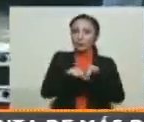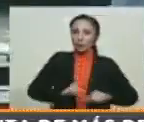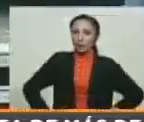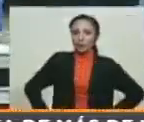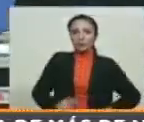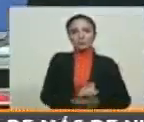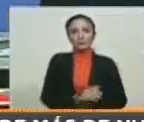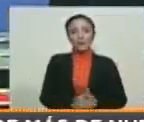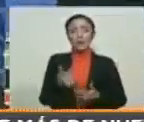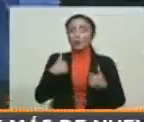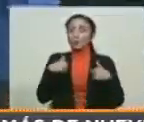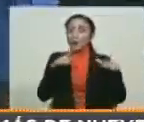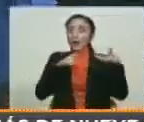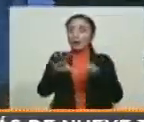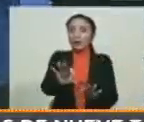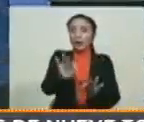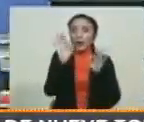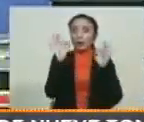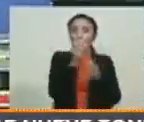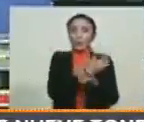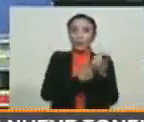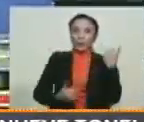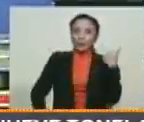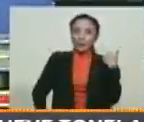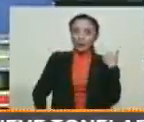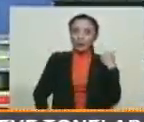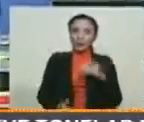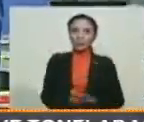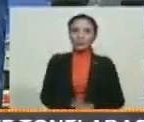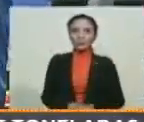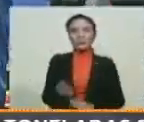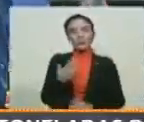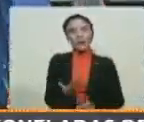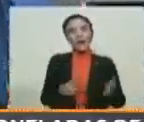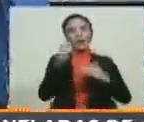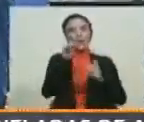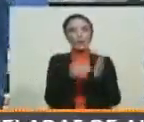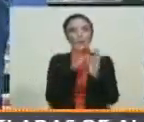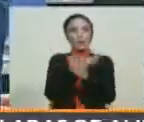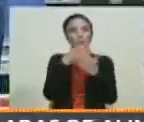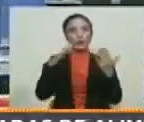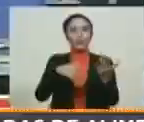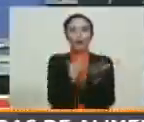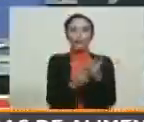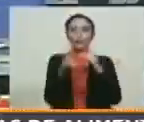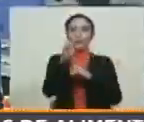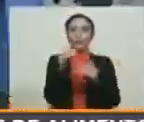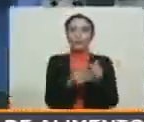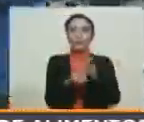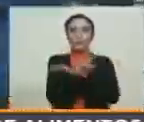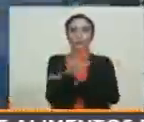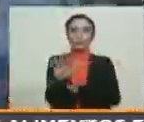electo como presidente de la república para el periodo 2019 2025